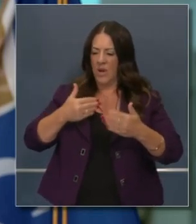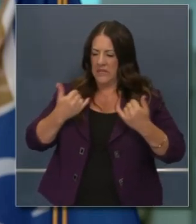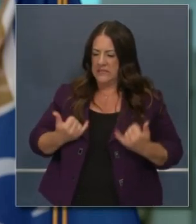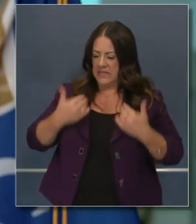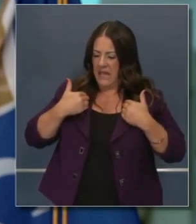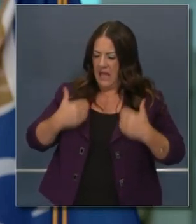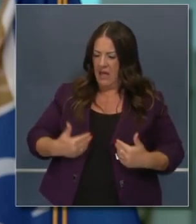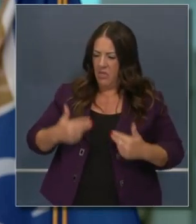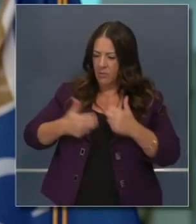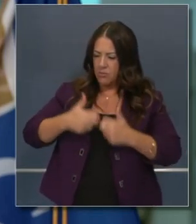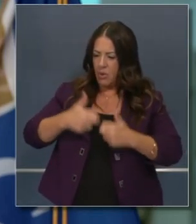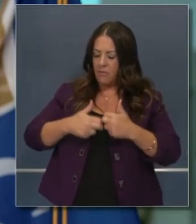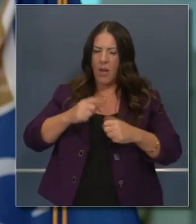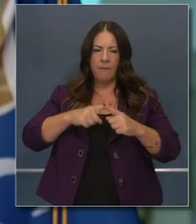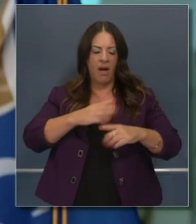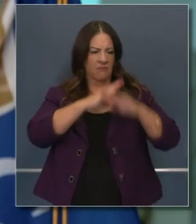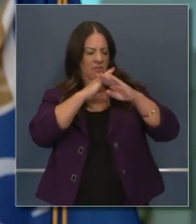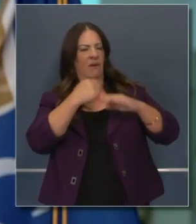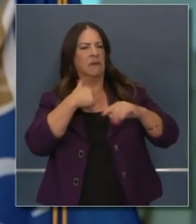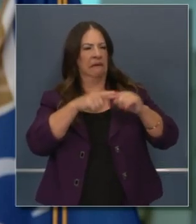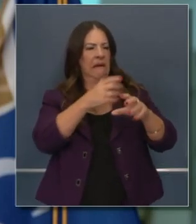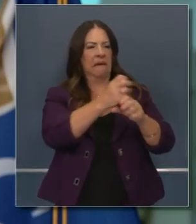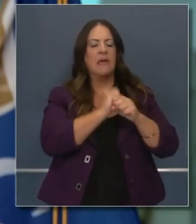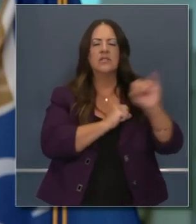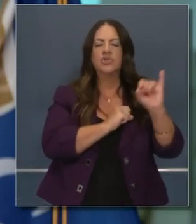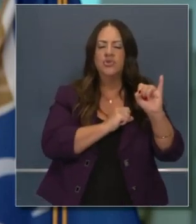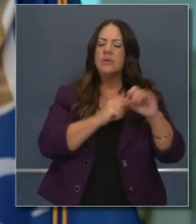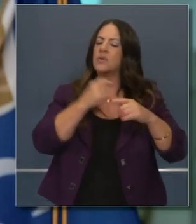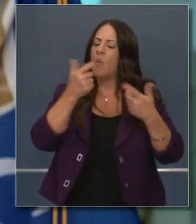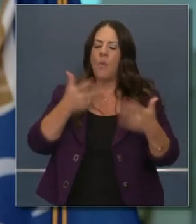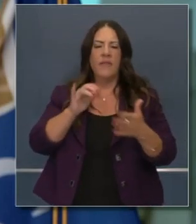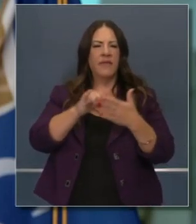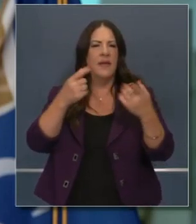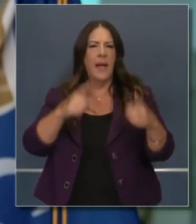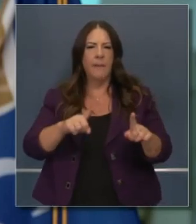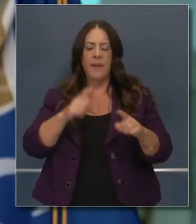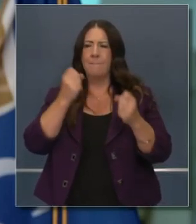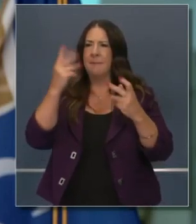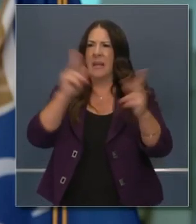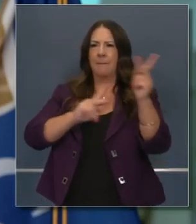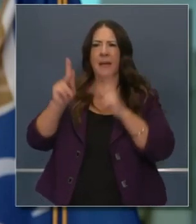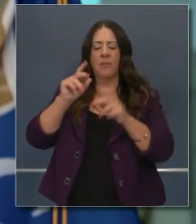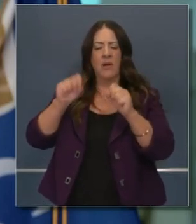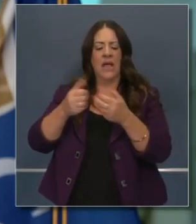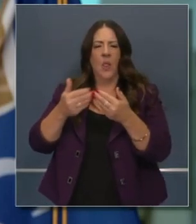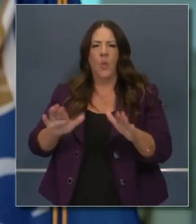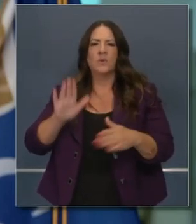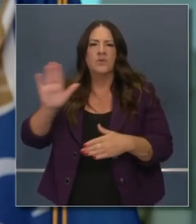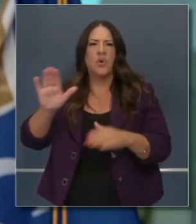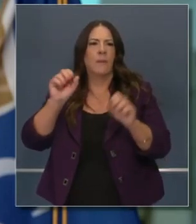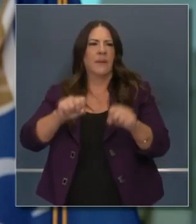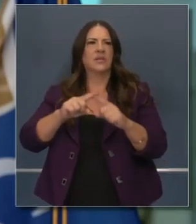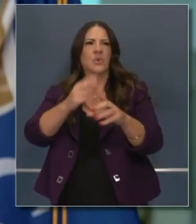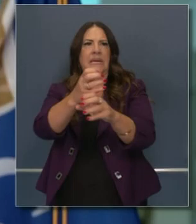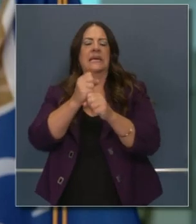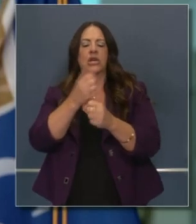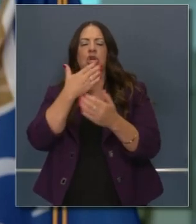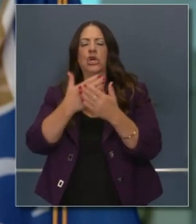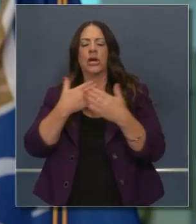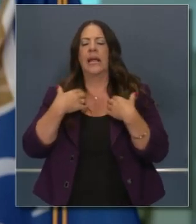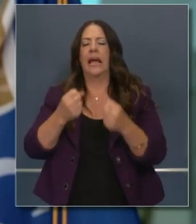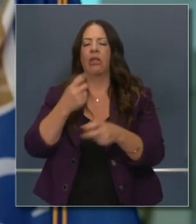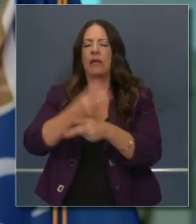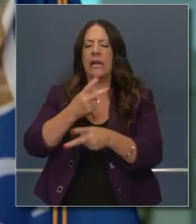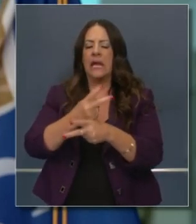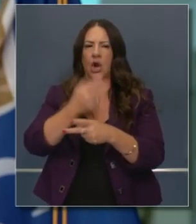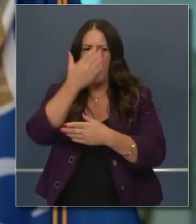la expansión del sistema de Medicaid en este país y el impacto que esto puede tener en millones de personas que pierdan su capacidad de